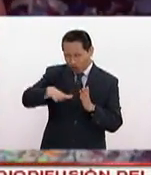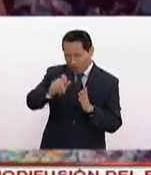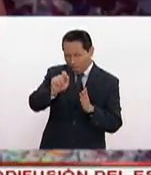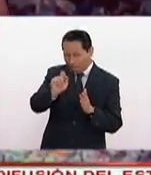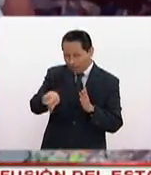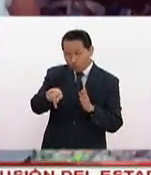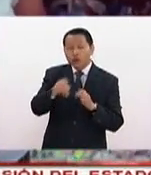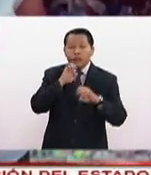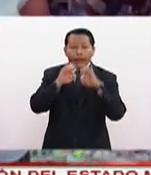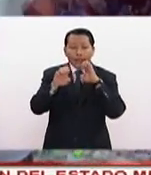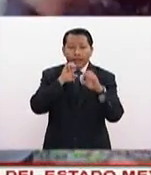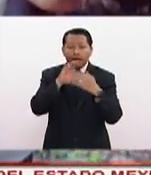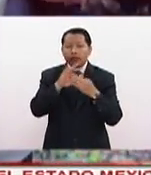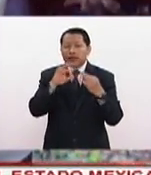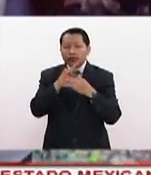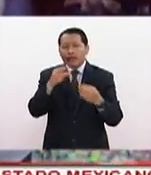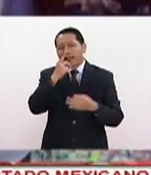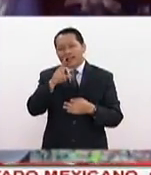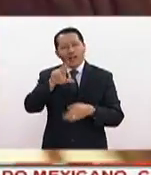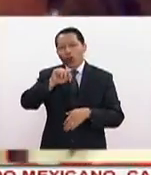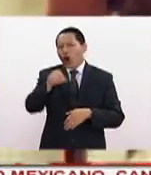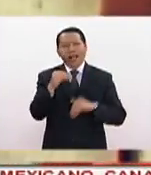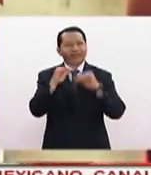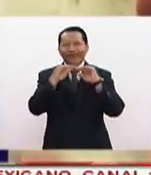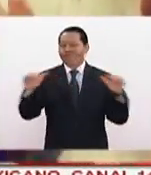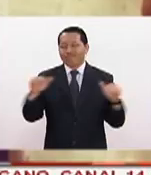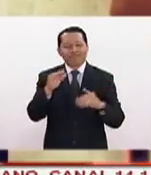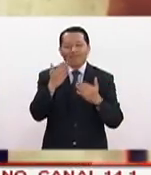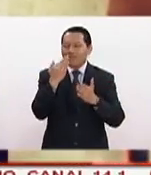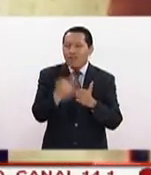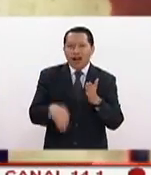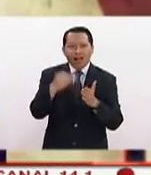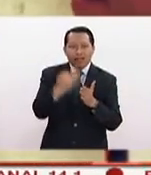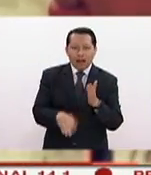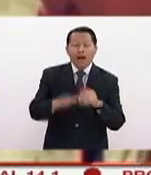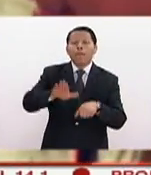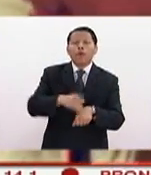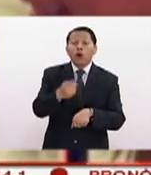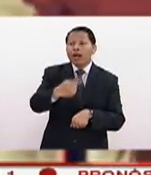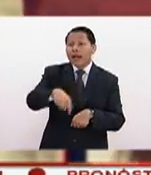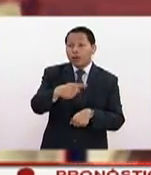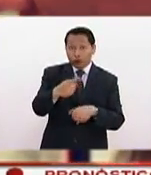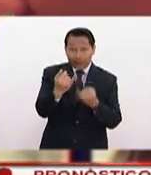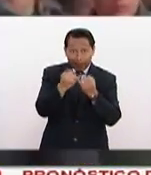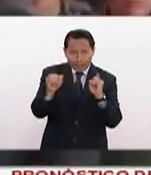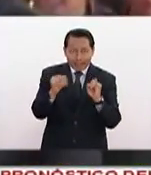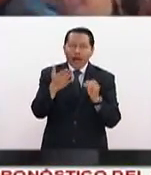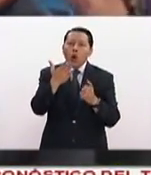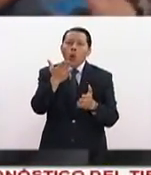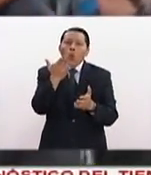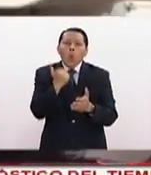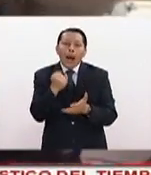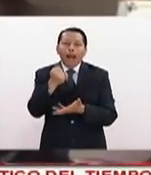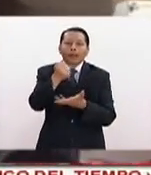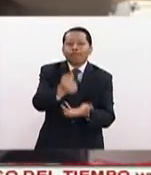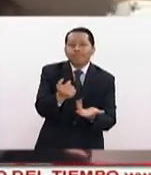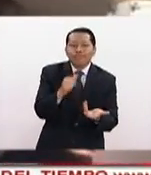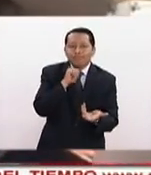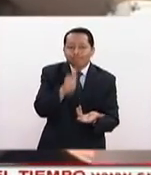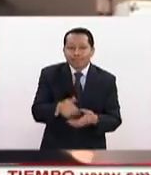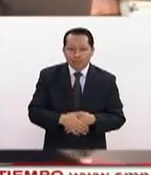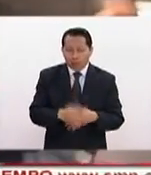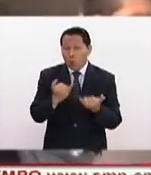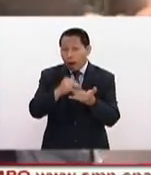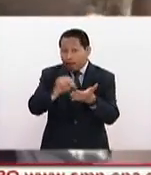aseguró que el proceso no es equitativo para los precandidatos independientes, pues ellos no reciben financiamiento. Quien también continuó con su recolección